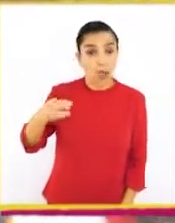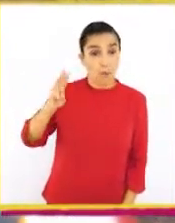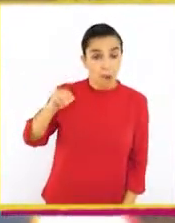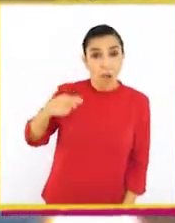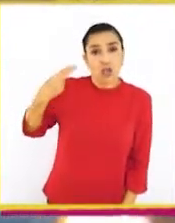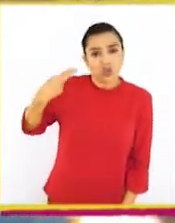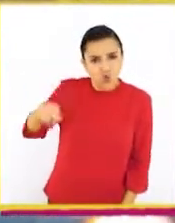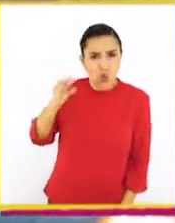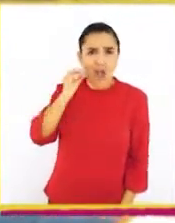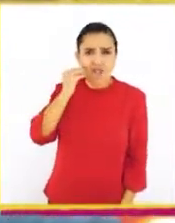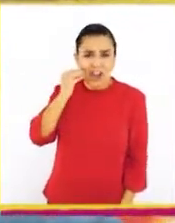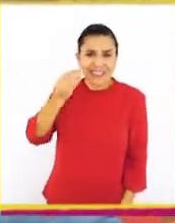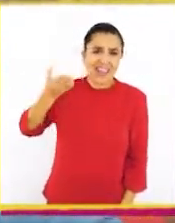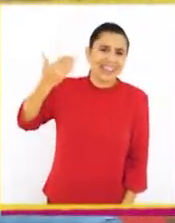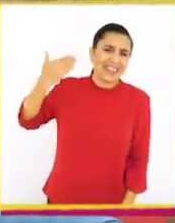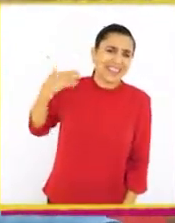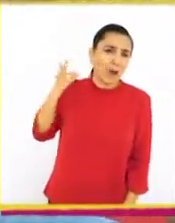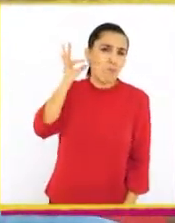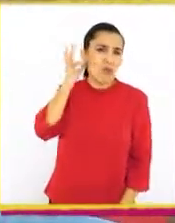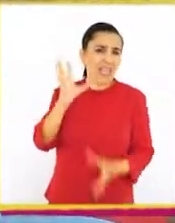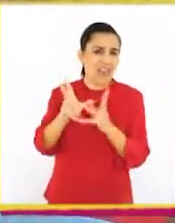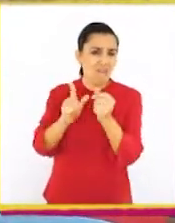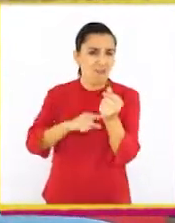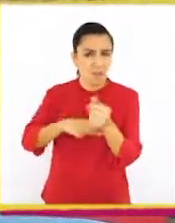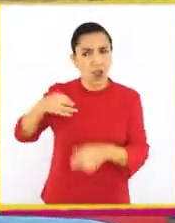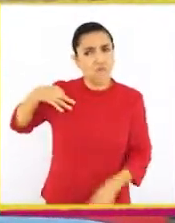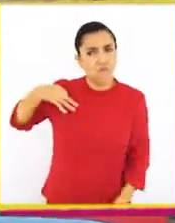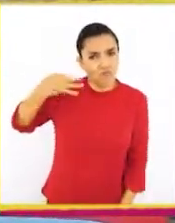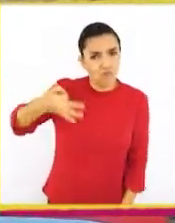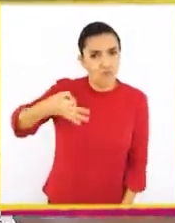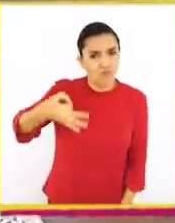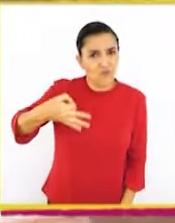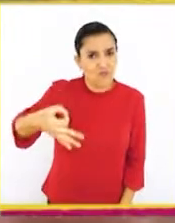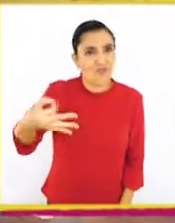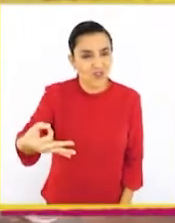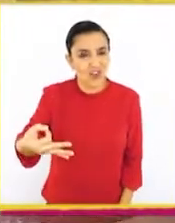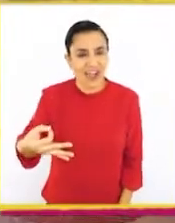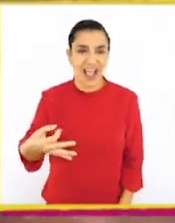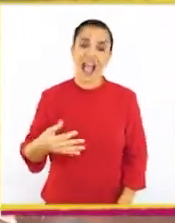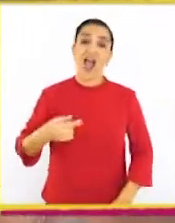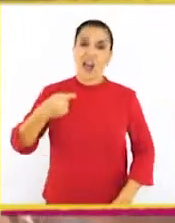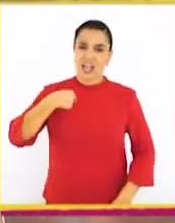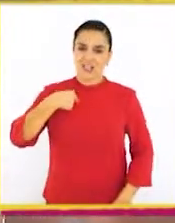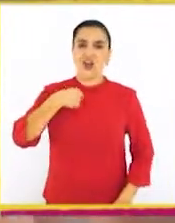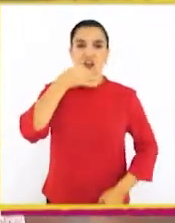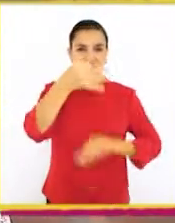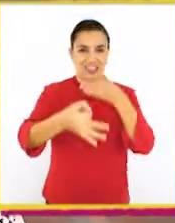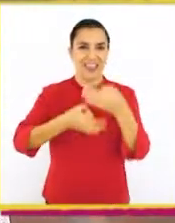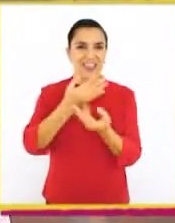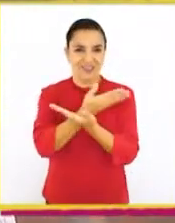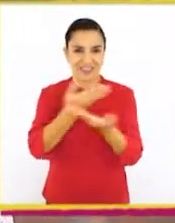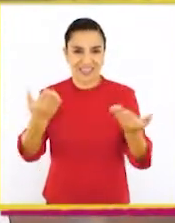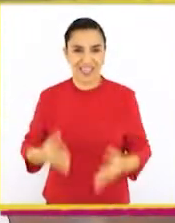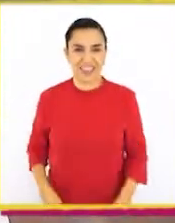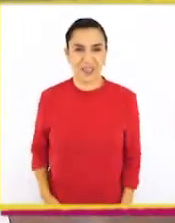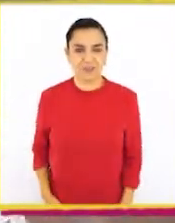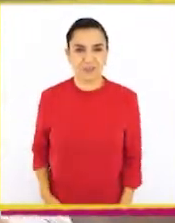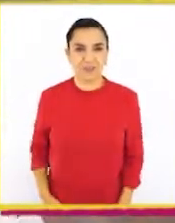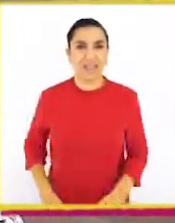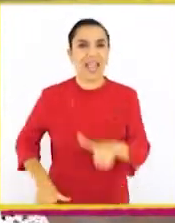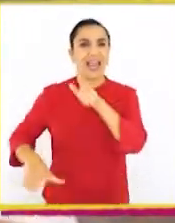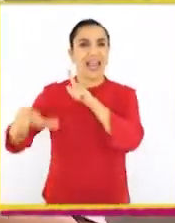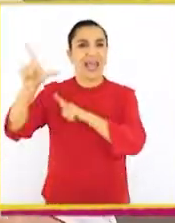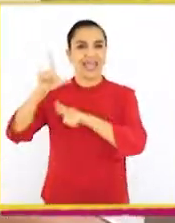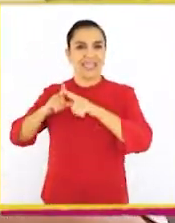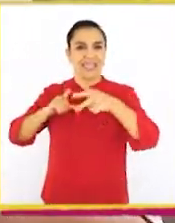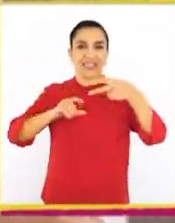ella su abuelita y así para atrás para todas las mujeres de la familia. Y ahora yo se las contaré a ustedes. Y